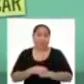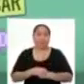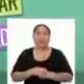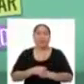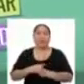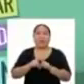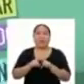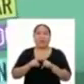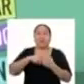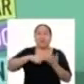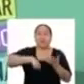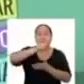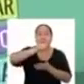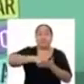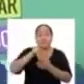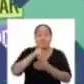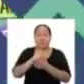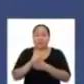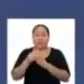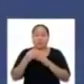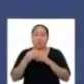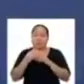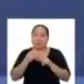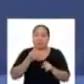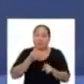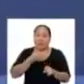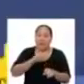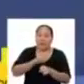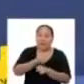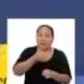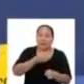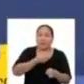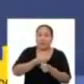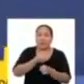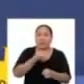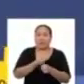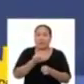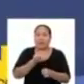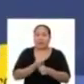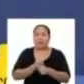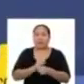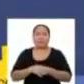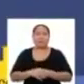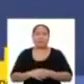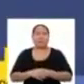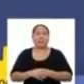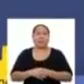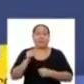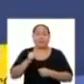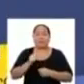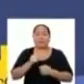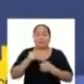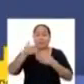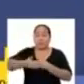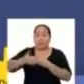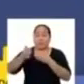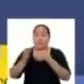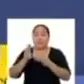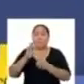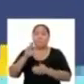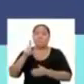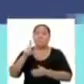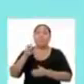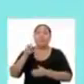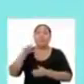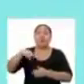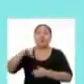no perjudicar el mercado nacional. Esto también dio origen a los bloques económicos. Sí, te preguntarás, ¿qué es un bloque